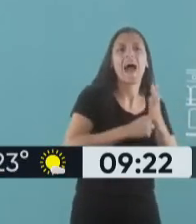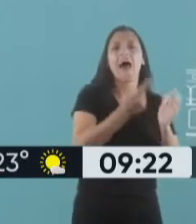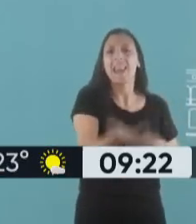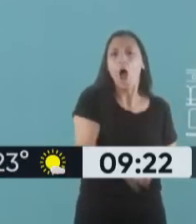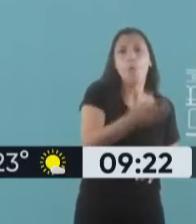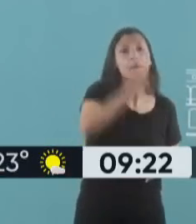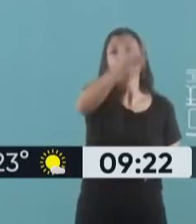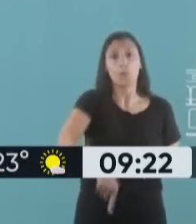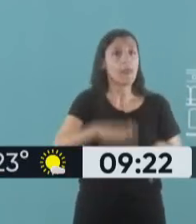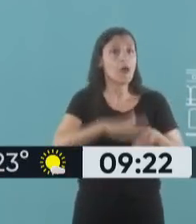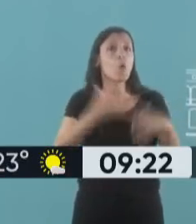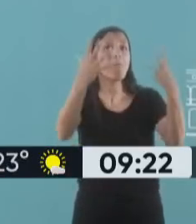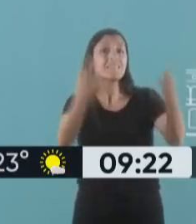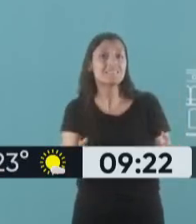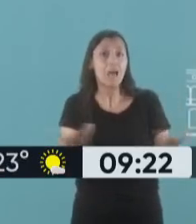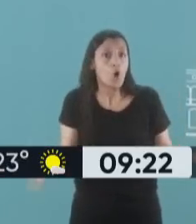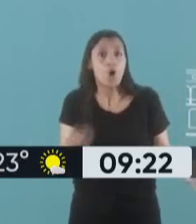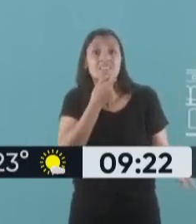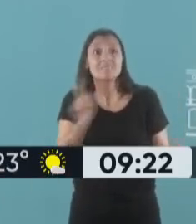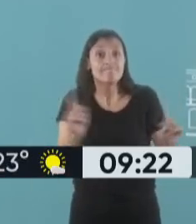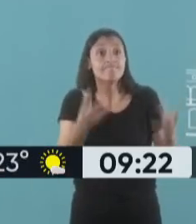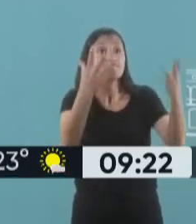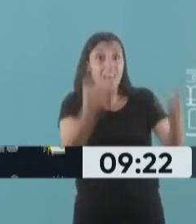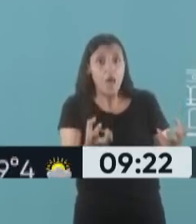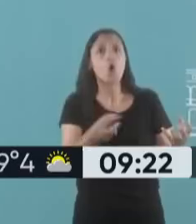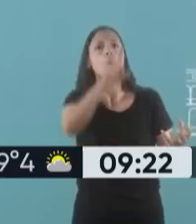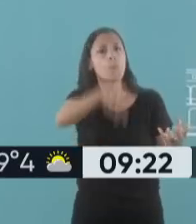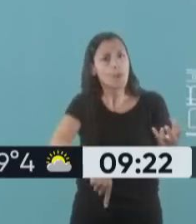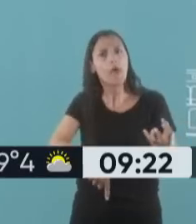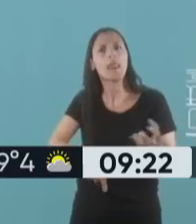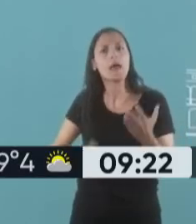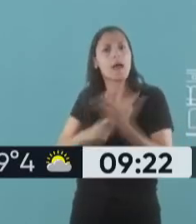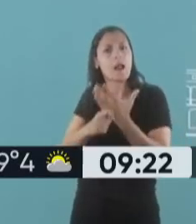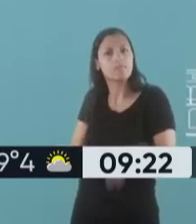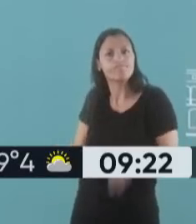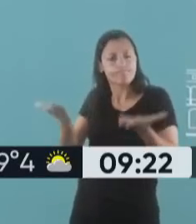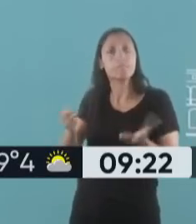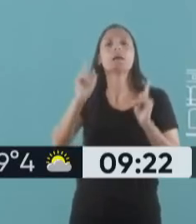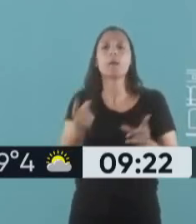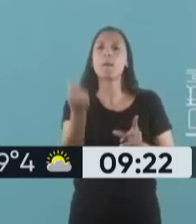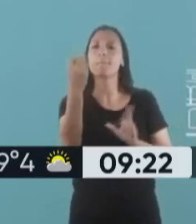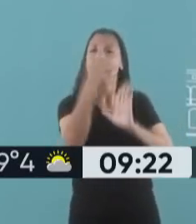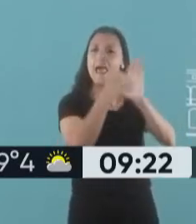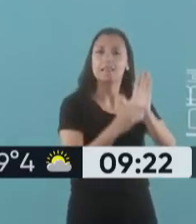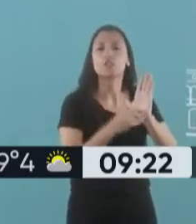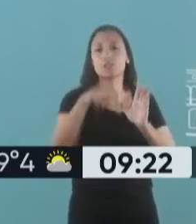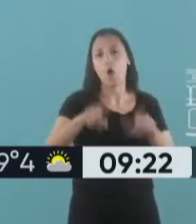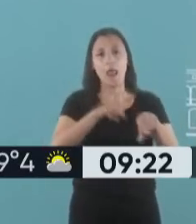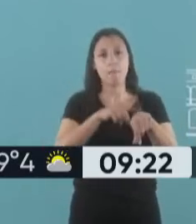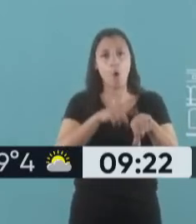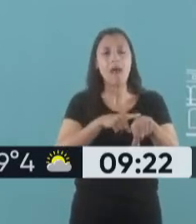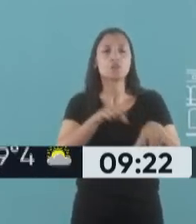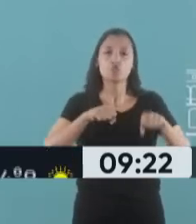raíz de la sequía. Si no, hubiera sido, y de hecho en los precios controlados o en los precios que están formando parte de las canastas